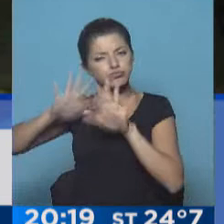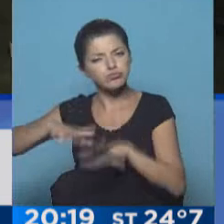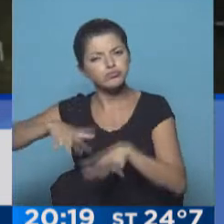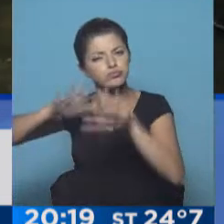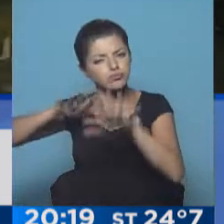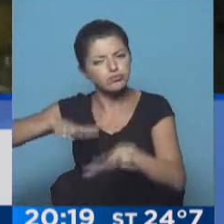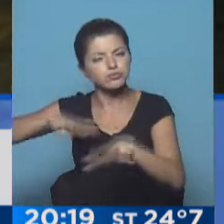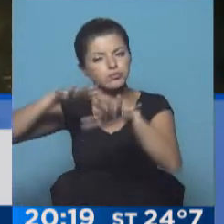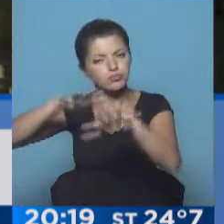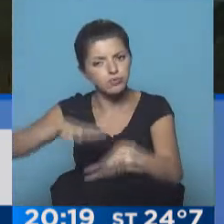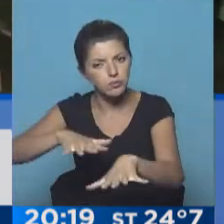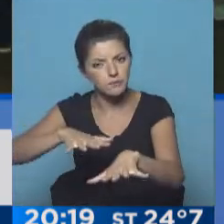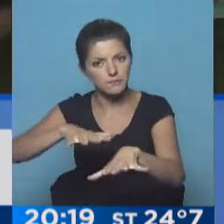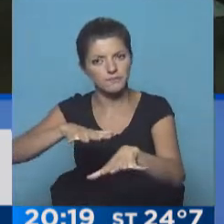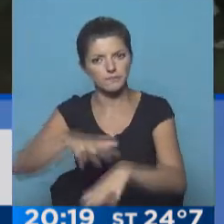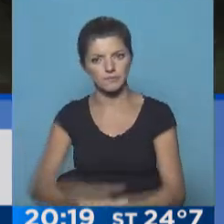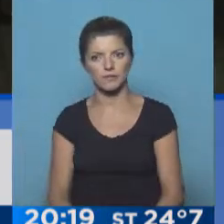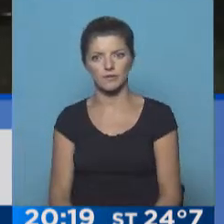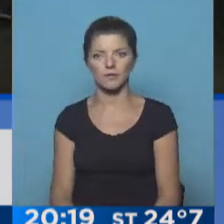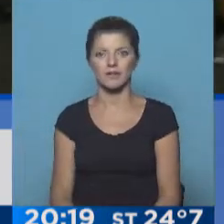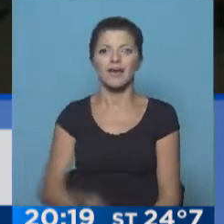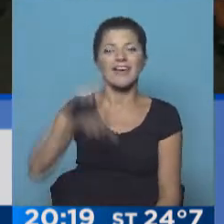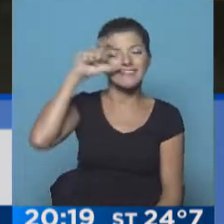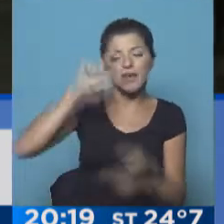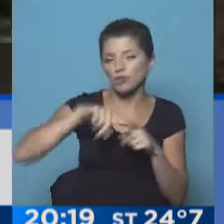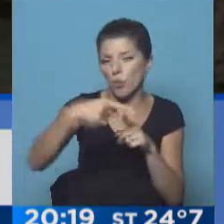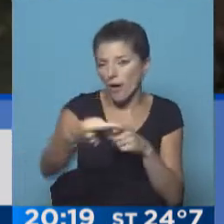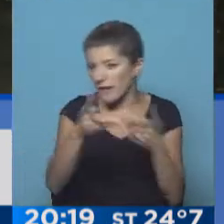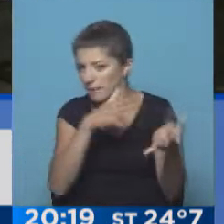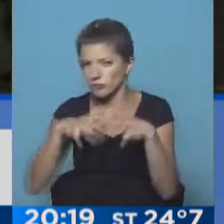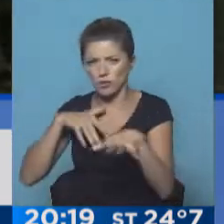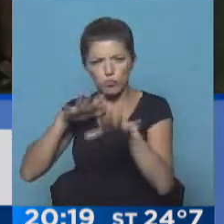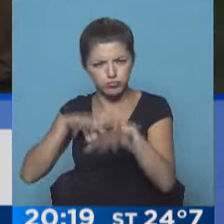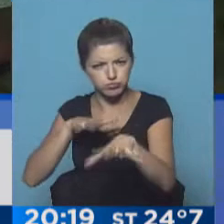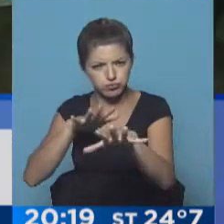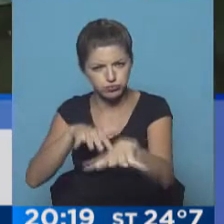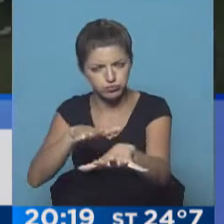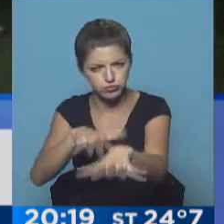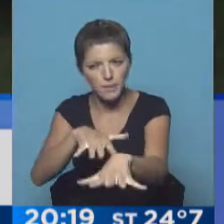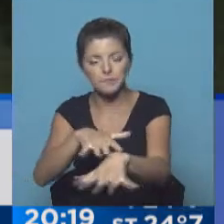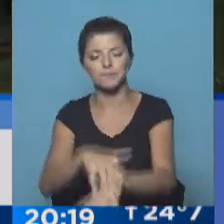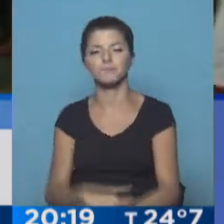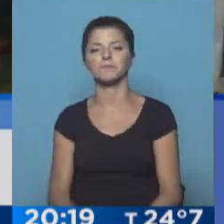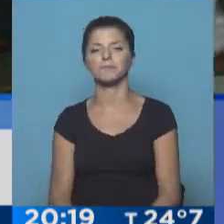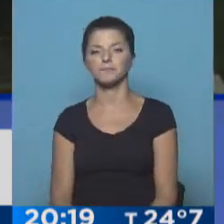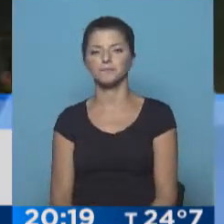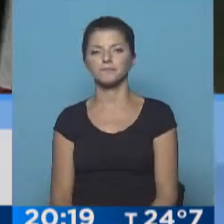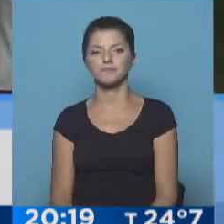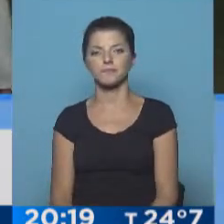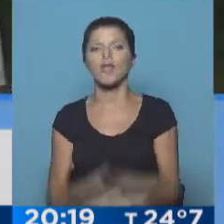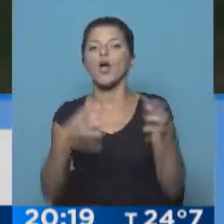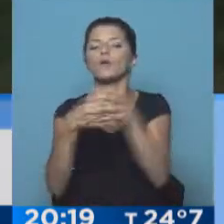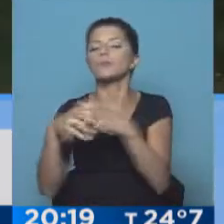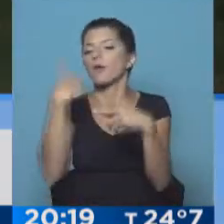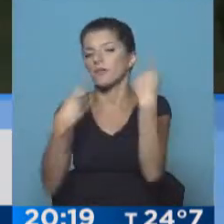ocupó prácticamente unas 10 cuadras. Allí la estuvimos siguiendo distintas